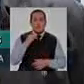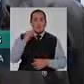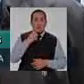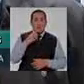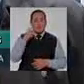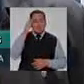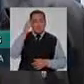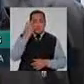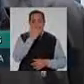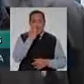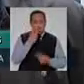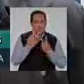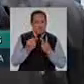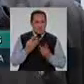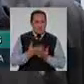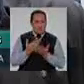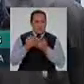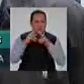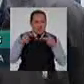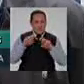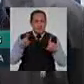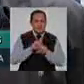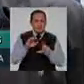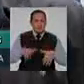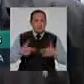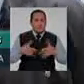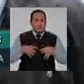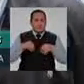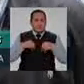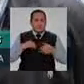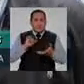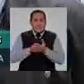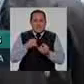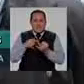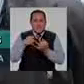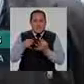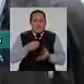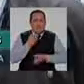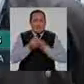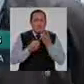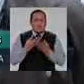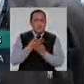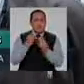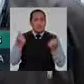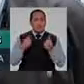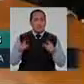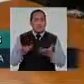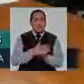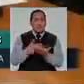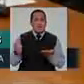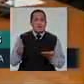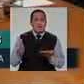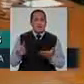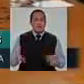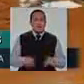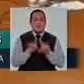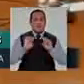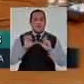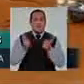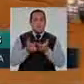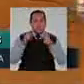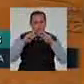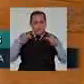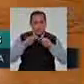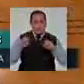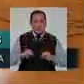es un tema que hay que investigarlo, porque no se puede permitir que ese tipo de información desaparezca, que no exista. La comisión investigadora